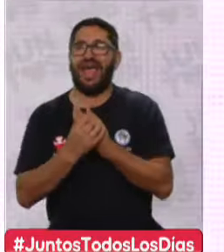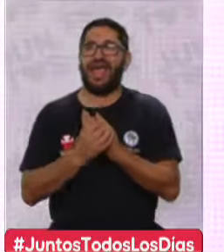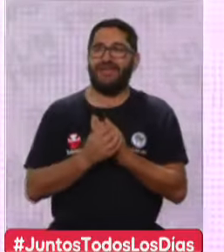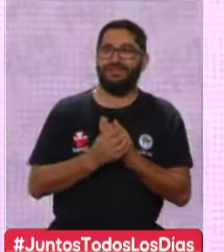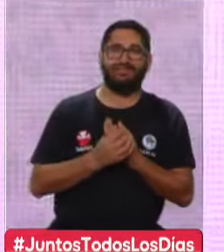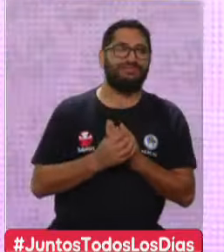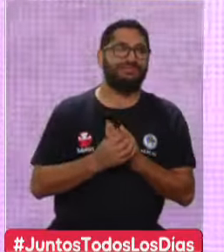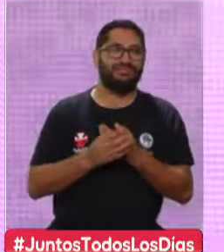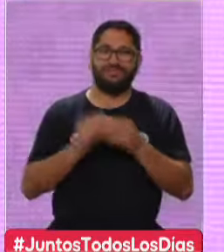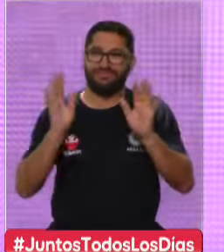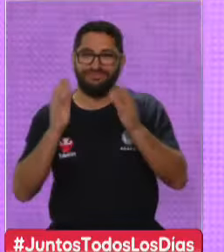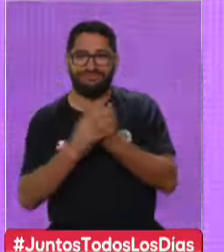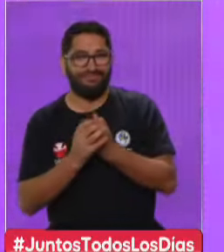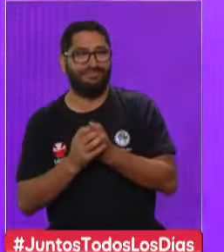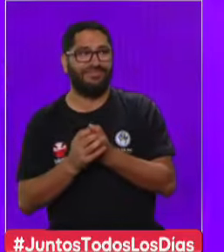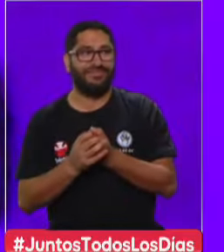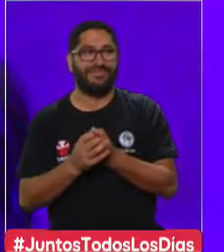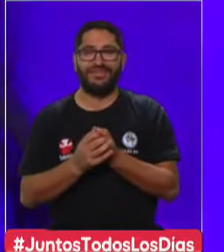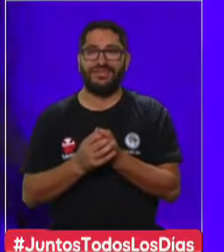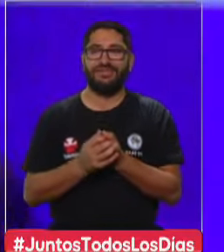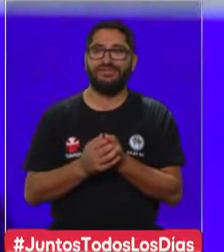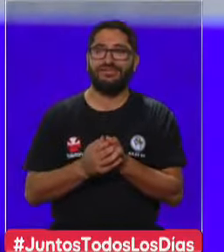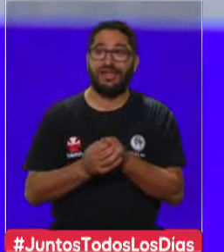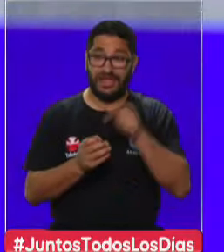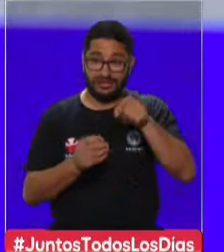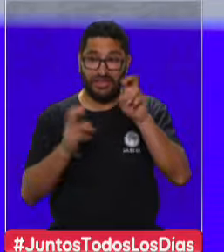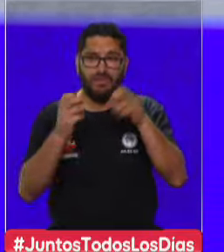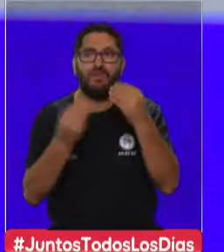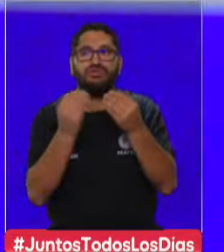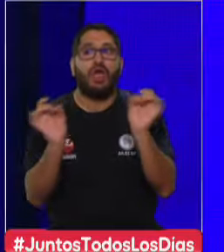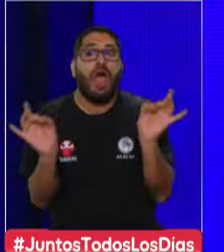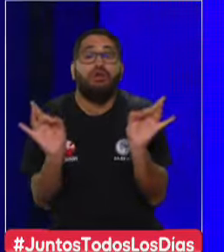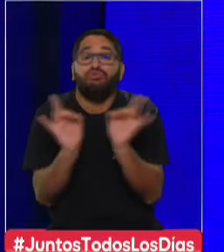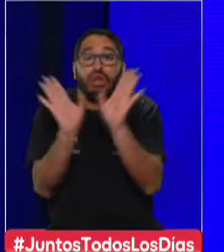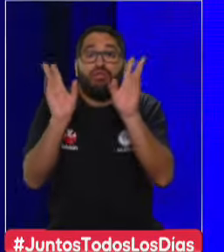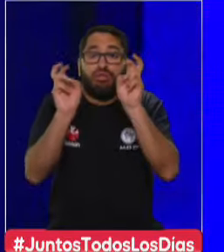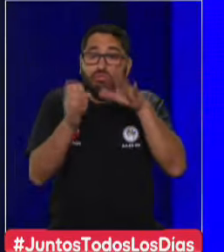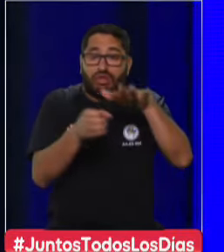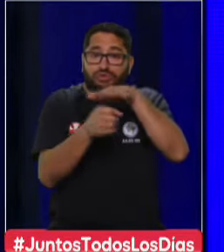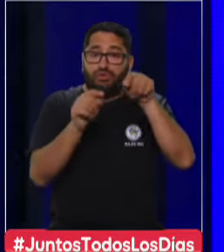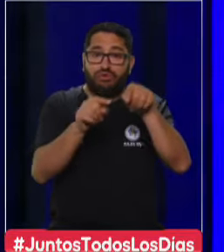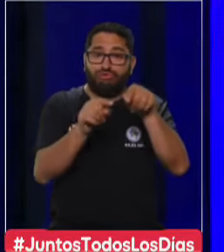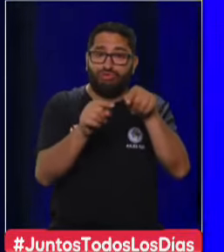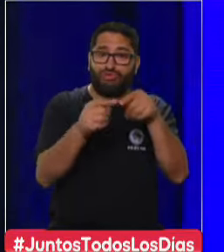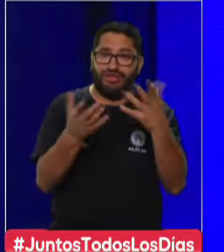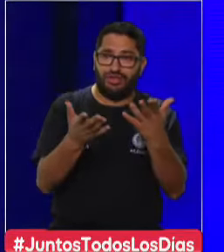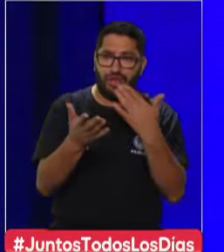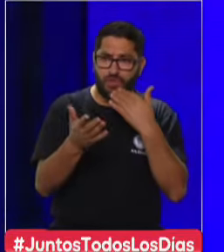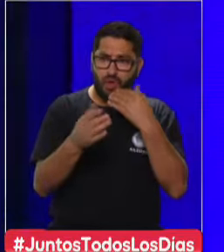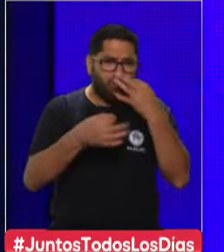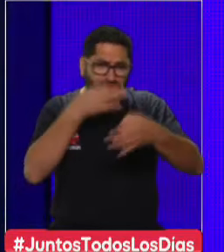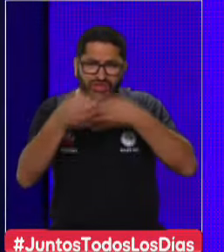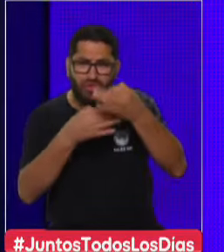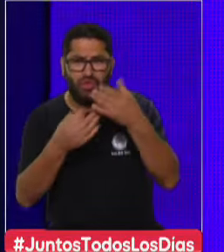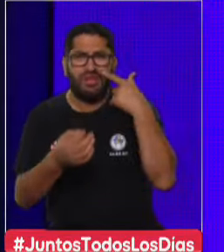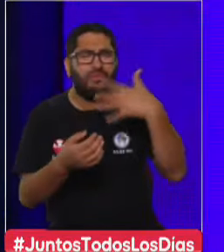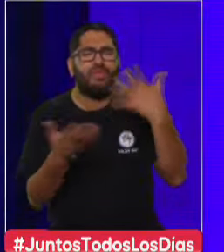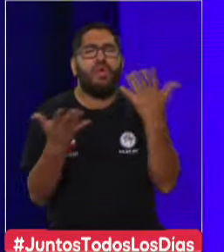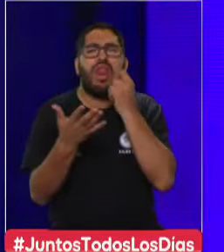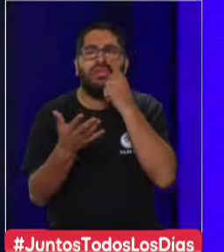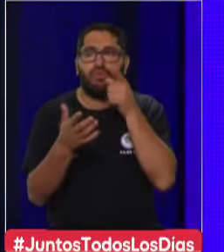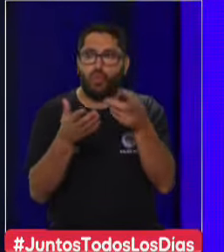Fran, veíamos algo que se dio de casualidad, ¿no? Para después dejarlos tranquilos, pero están contando algo que es muy importante. Y te tocó como, tú eres como profe, te